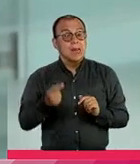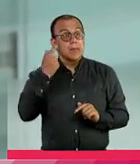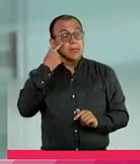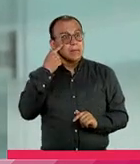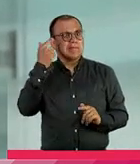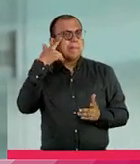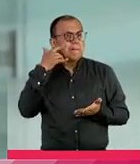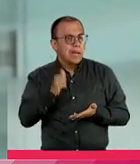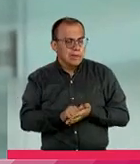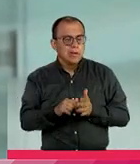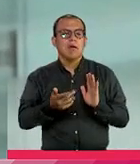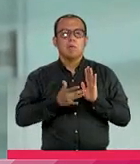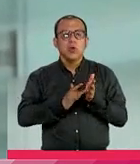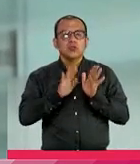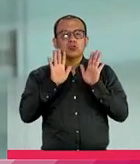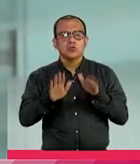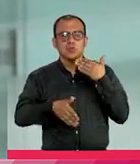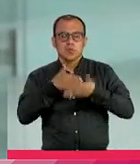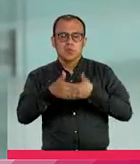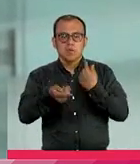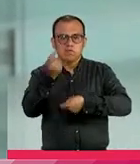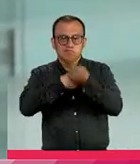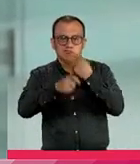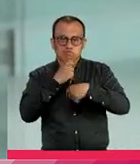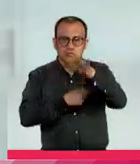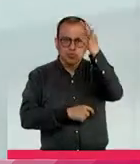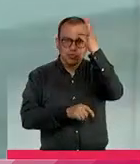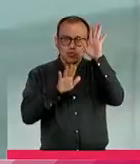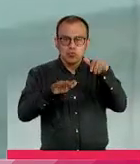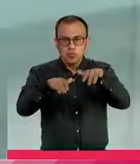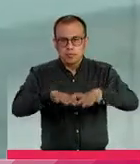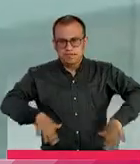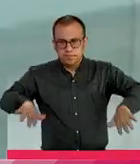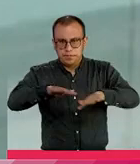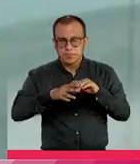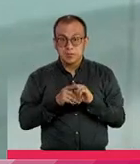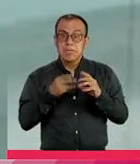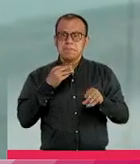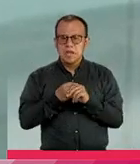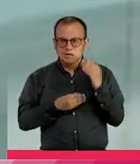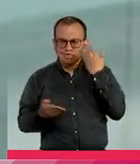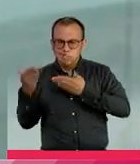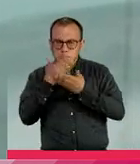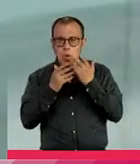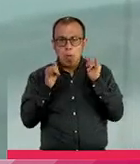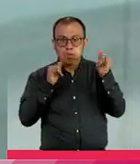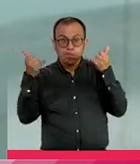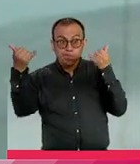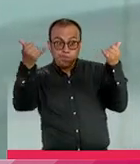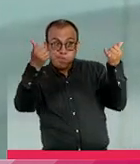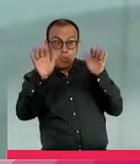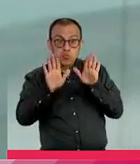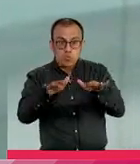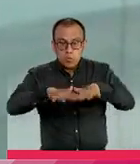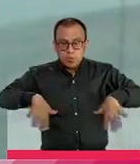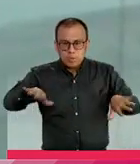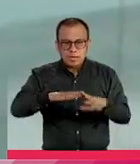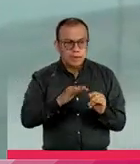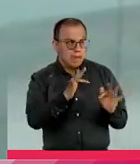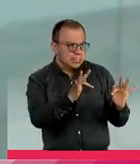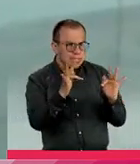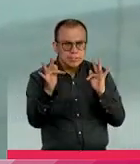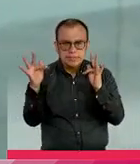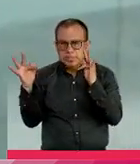momento es que sean problemas de microtráfico en el sector. Igualmente están verificando las cámaras del sector y recopilando